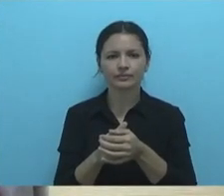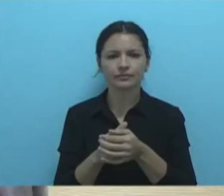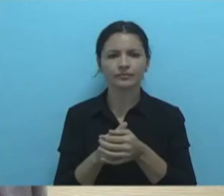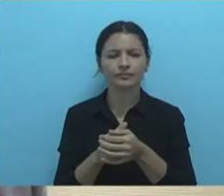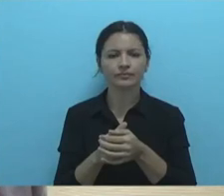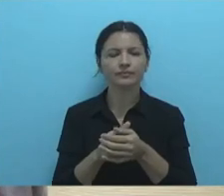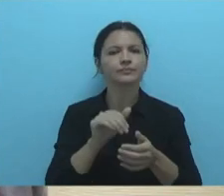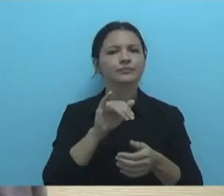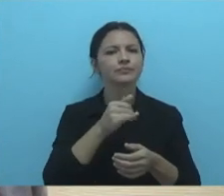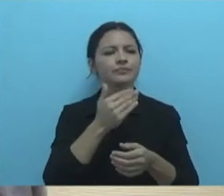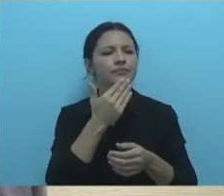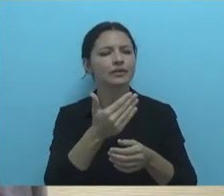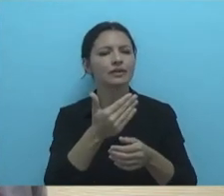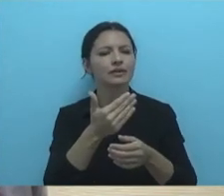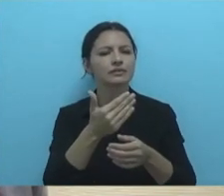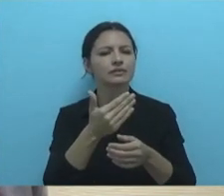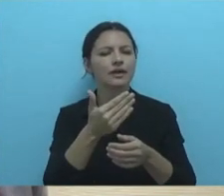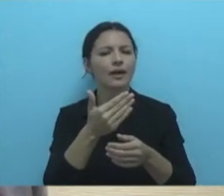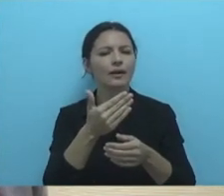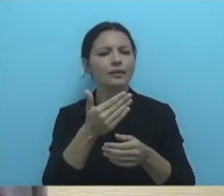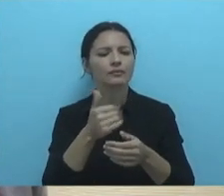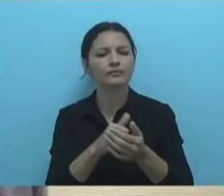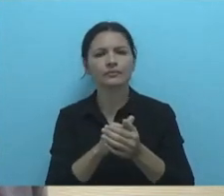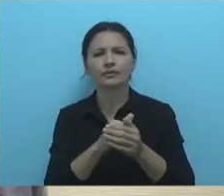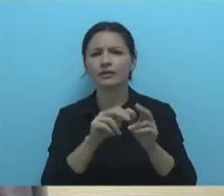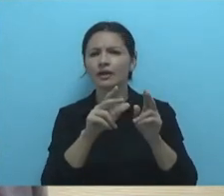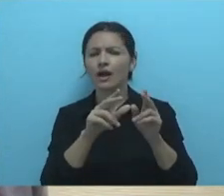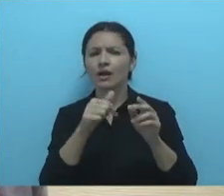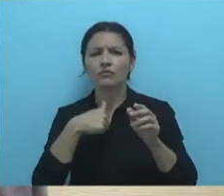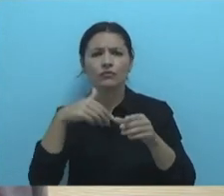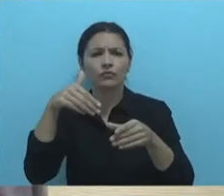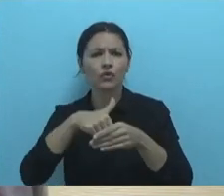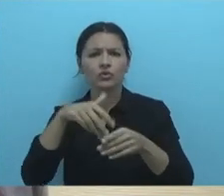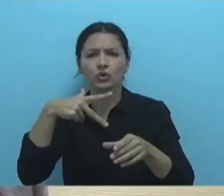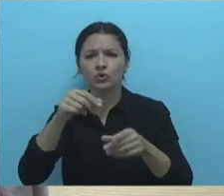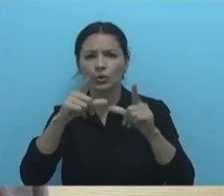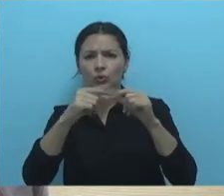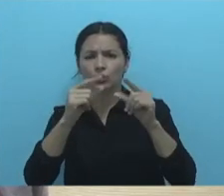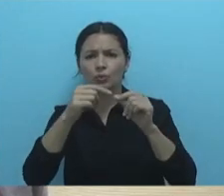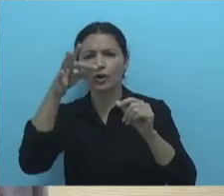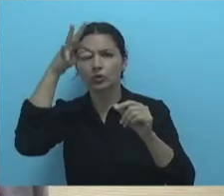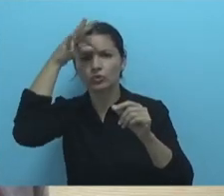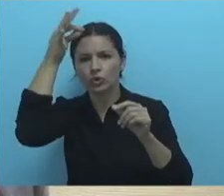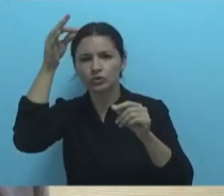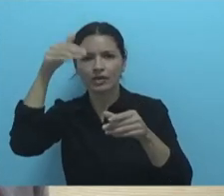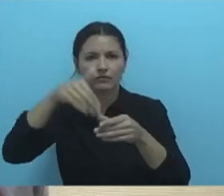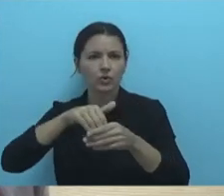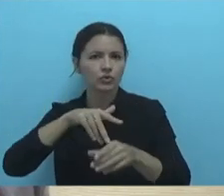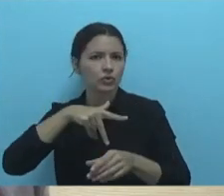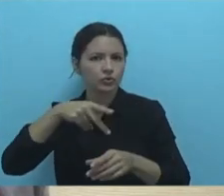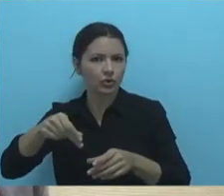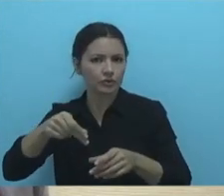Sí gracias señor presidente para plantear el no acompañamiento del número 12 asunto número 12 Gracias